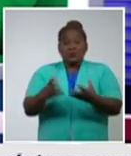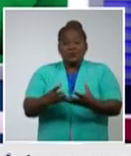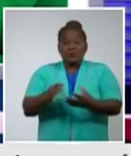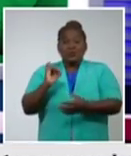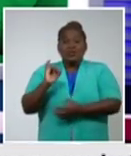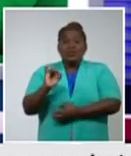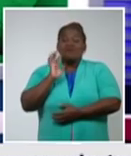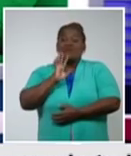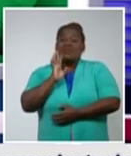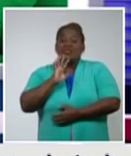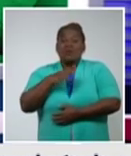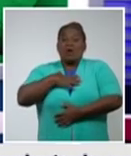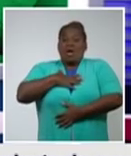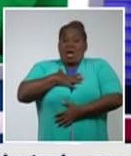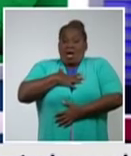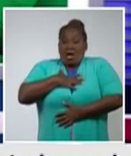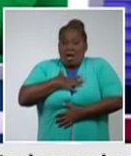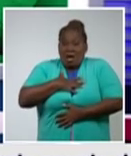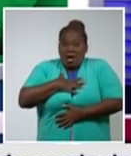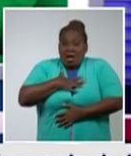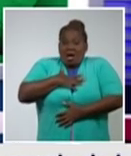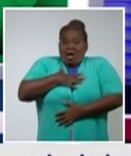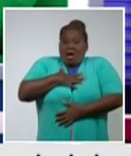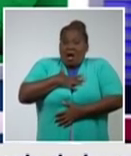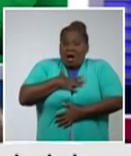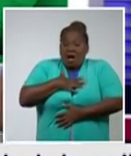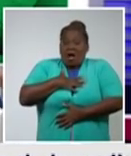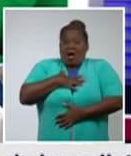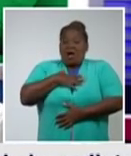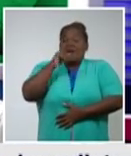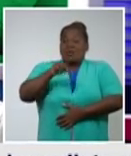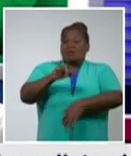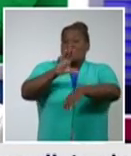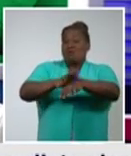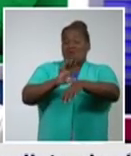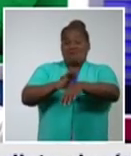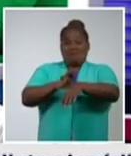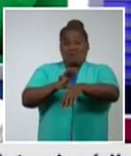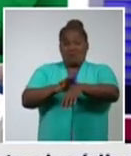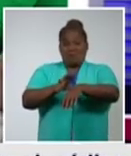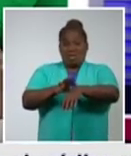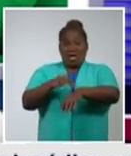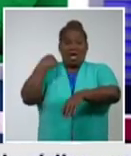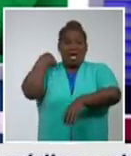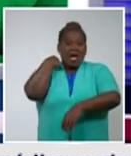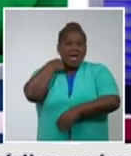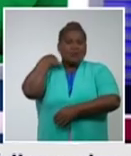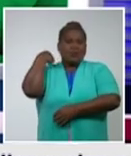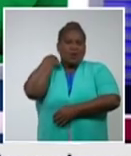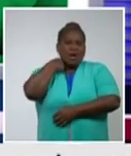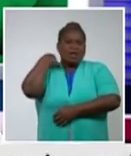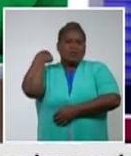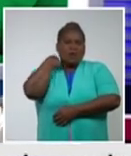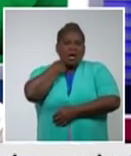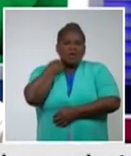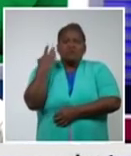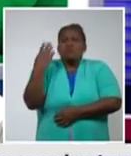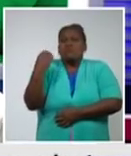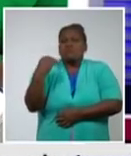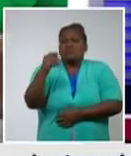respiratorias agudas es una enfermedad endémica que todos los años se producen miles de casos,